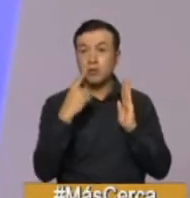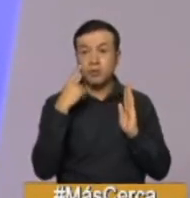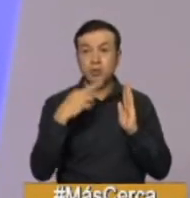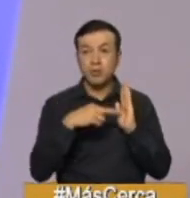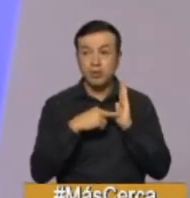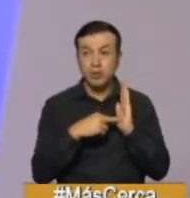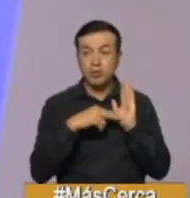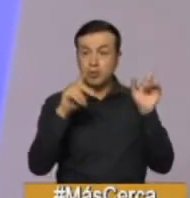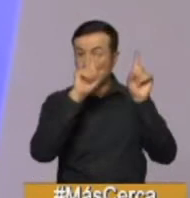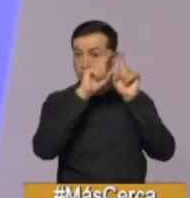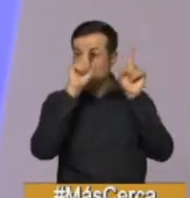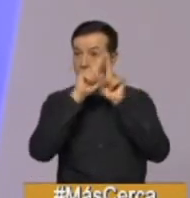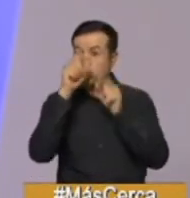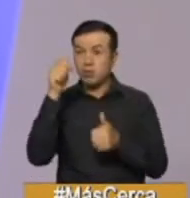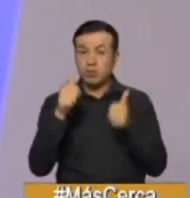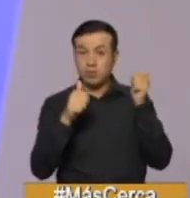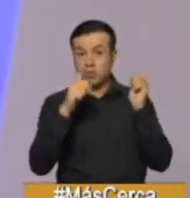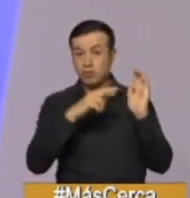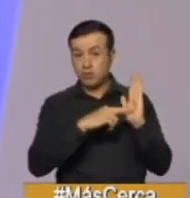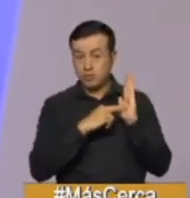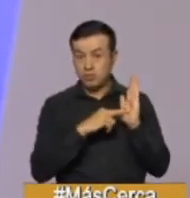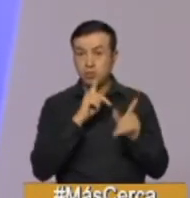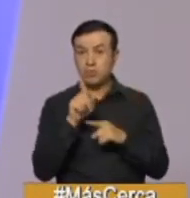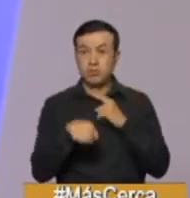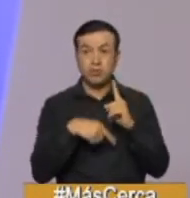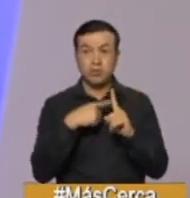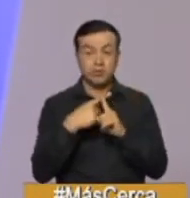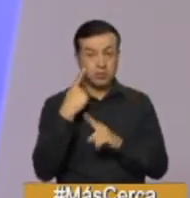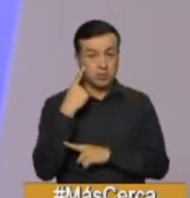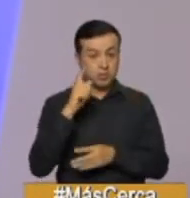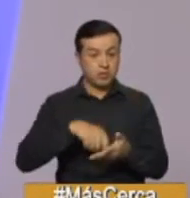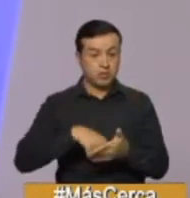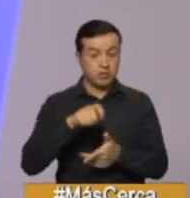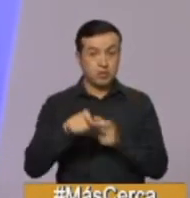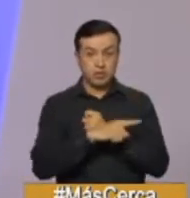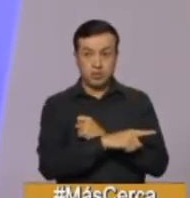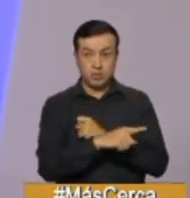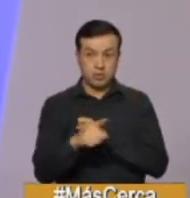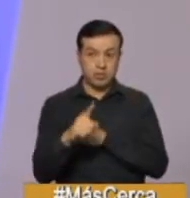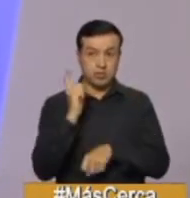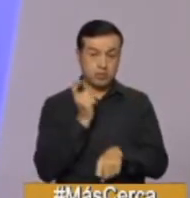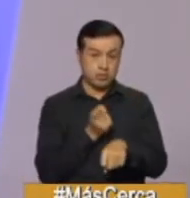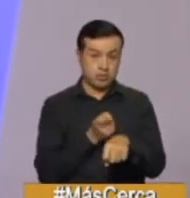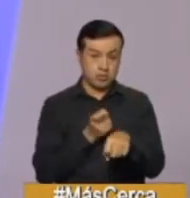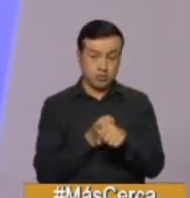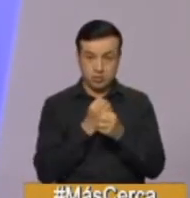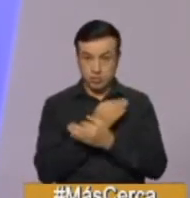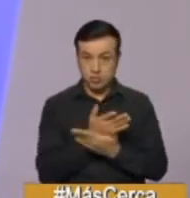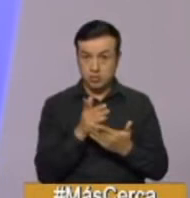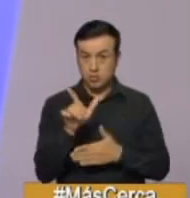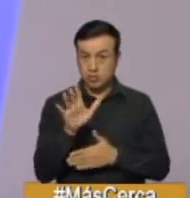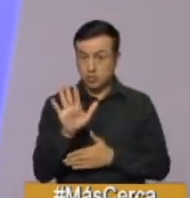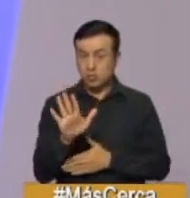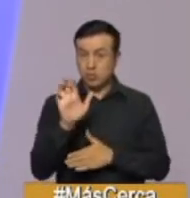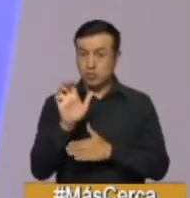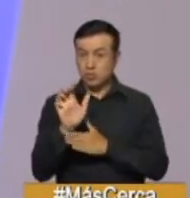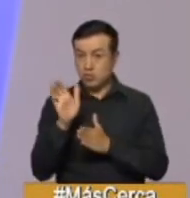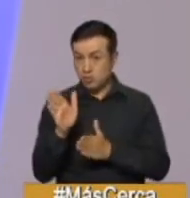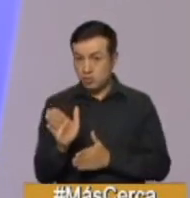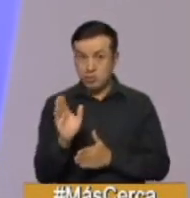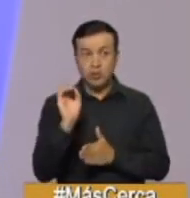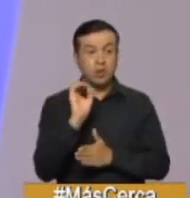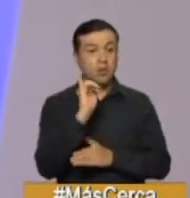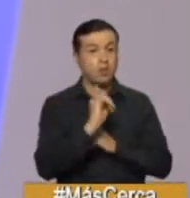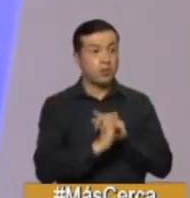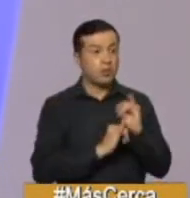por parte de las empresas qué requisitos necesitan para poder contratar a alguien y podemos especificar si es que es una persona nacional y qué pasa con las personas